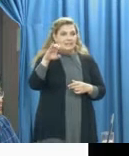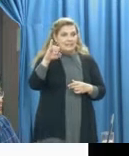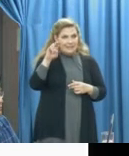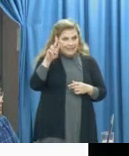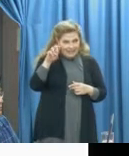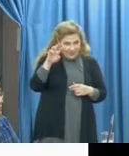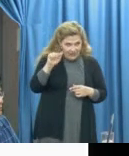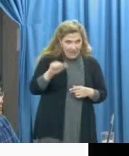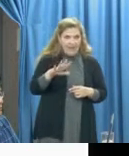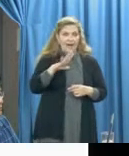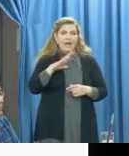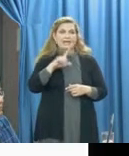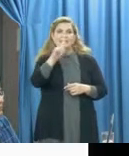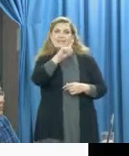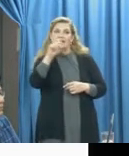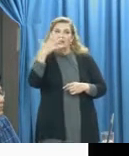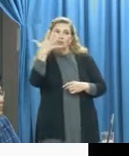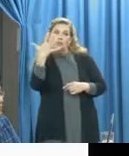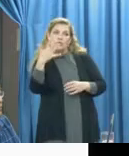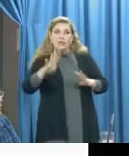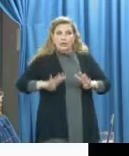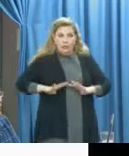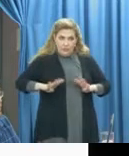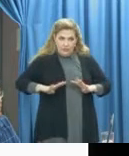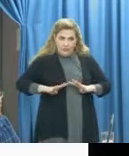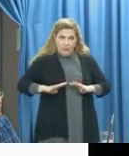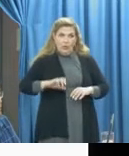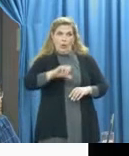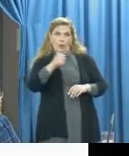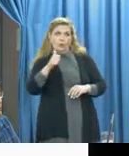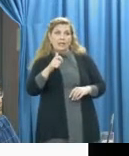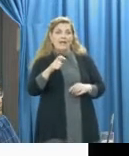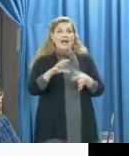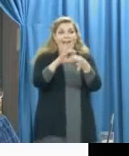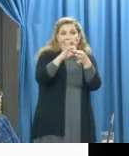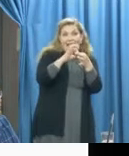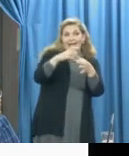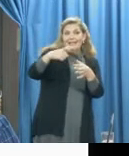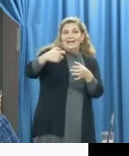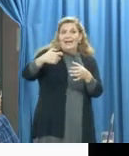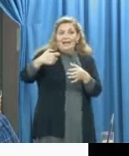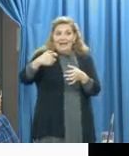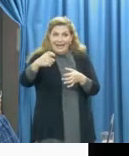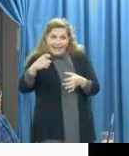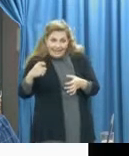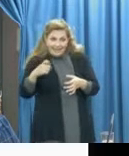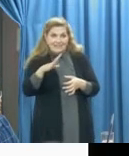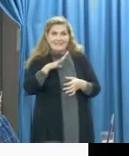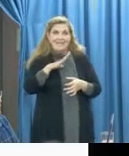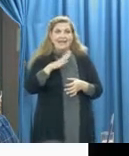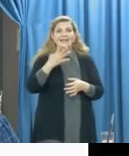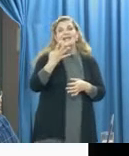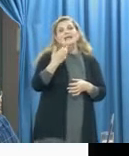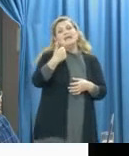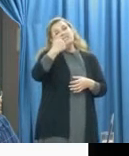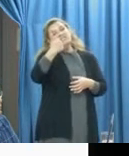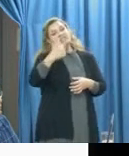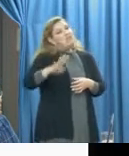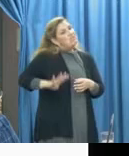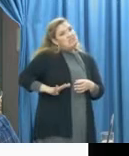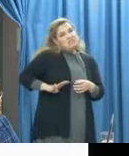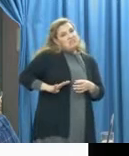105 tipos. Las sorderas ligadas al X se han descrito 6 tipos y tiene como 15 años que